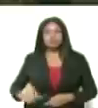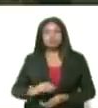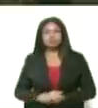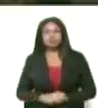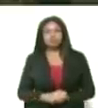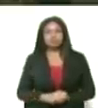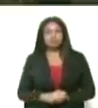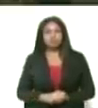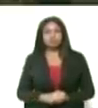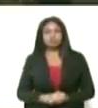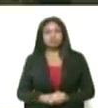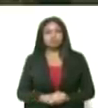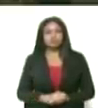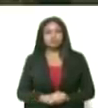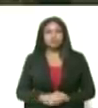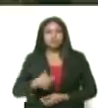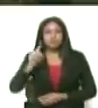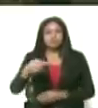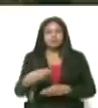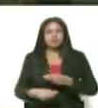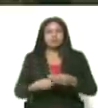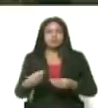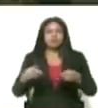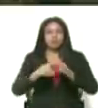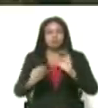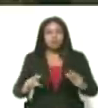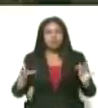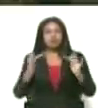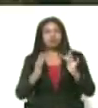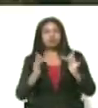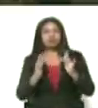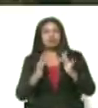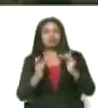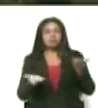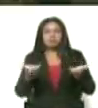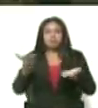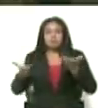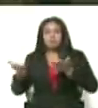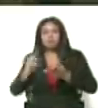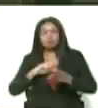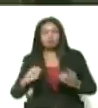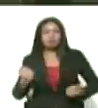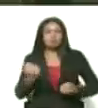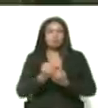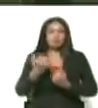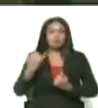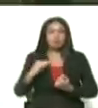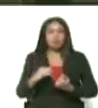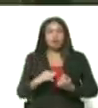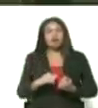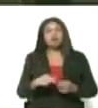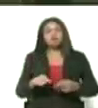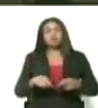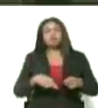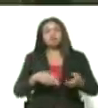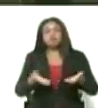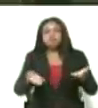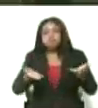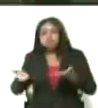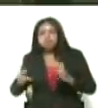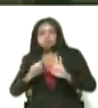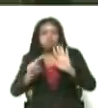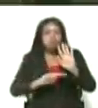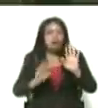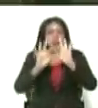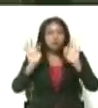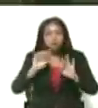Abordaron igualmente materia de las relaciones bilaterales, de nuestra cooperación estratégica integral